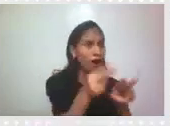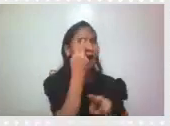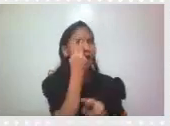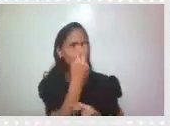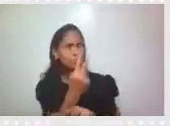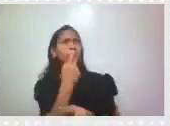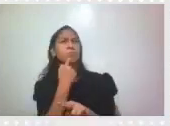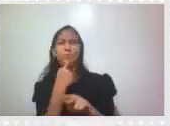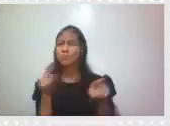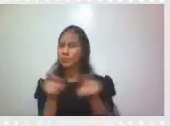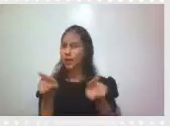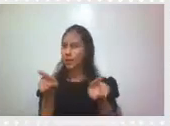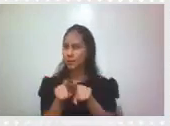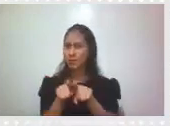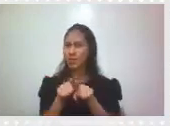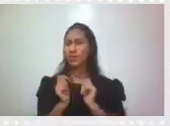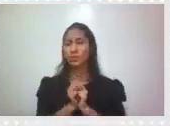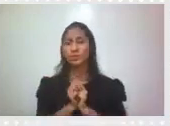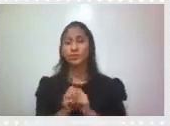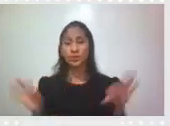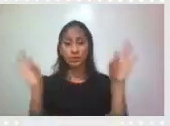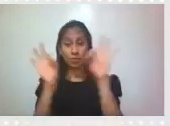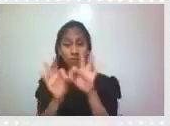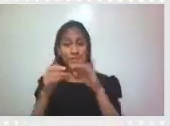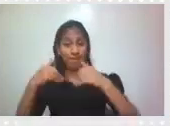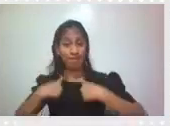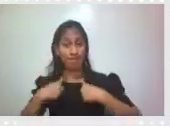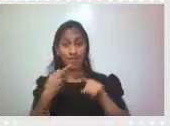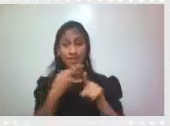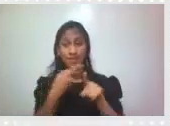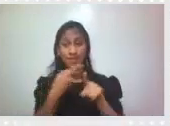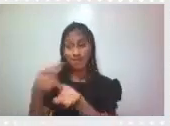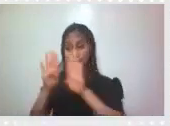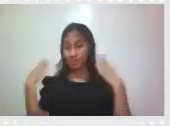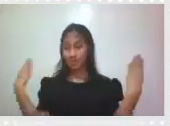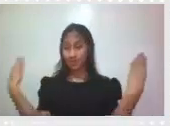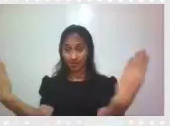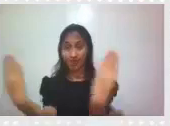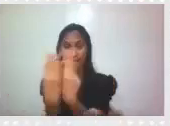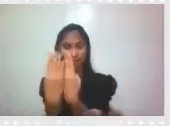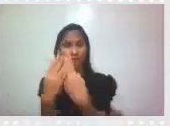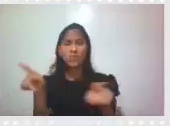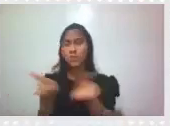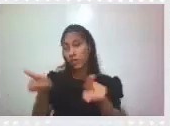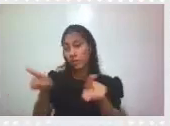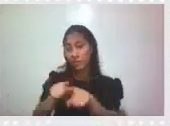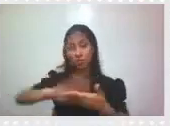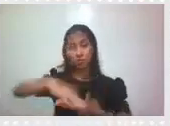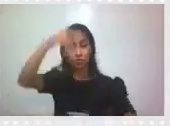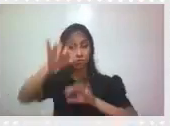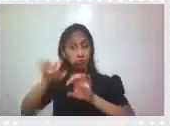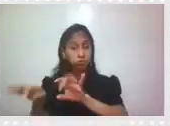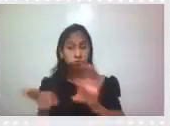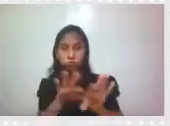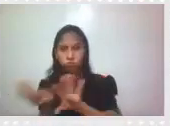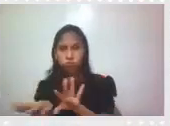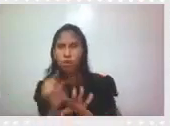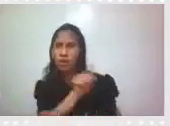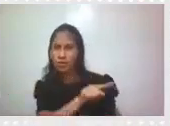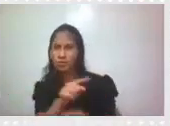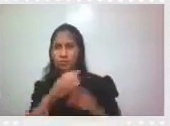interculturalidad es justamente tener los espacios y los canales de comunicación habilitados para poder generar este